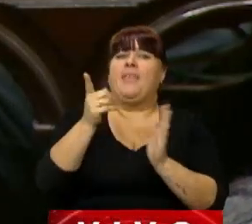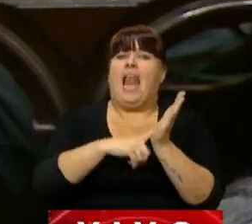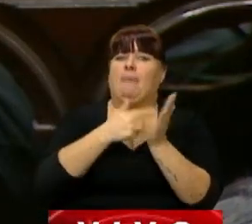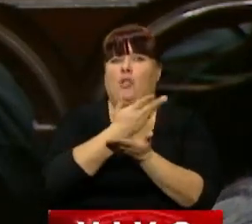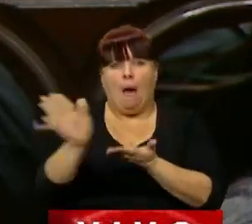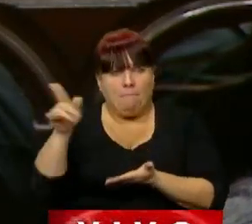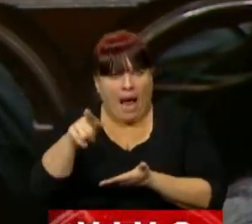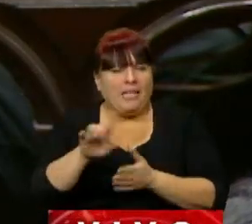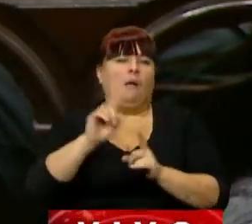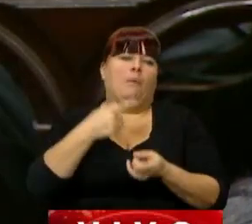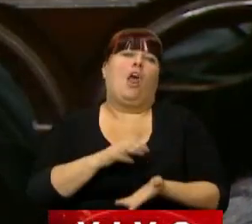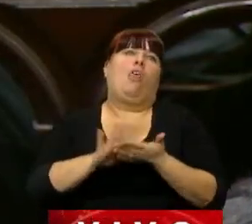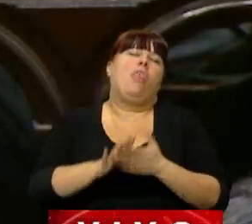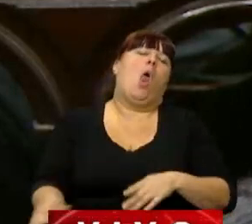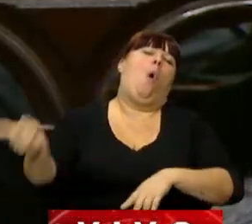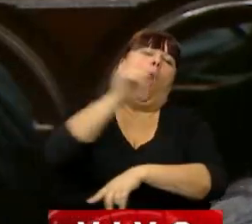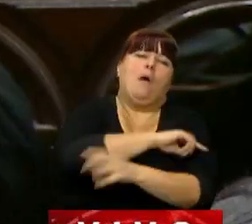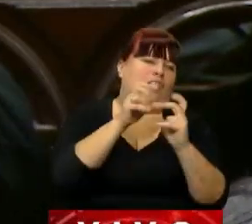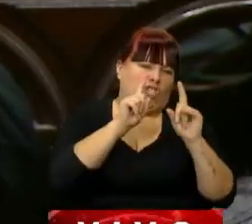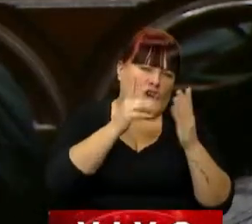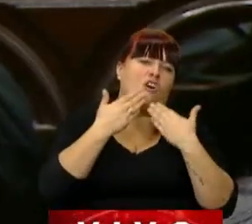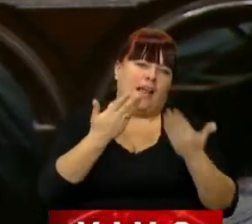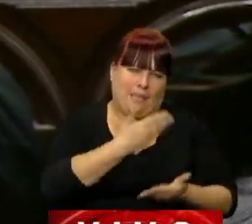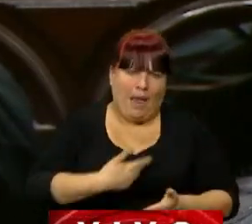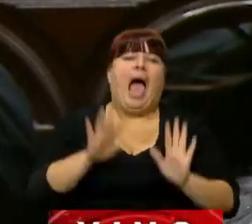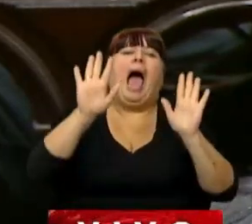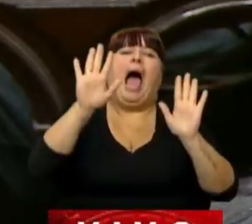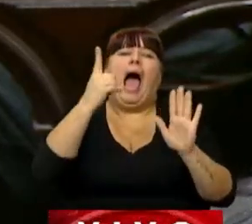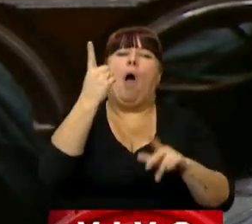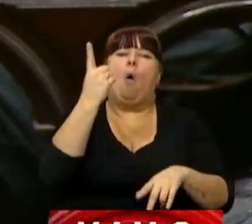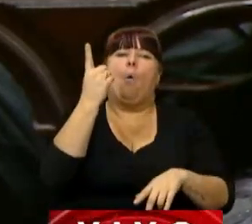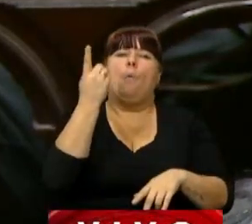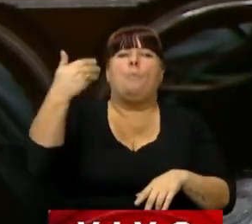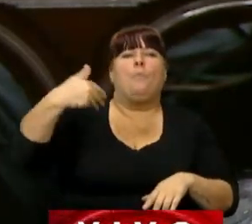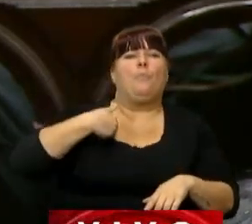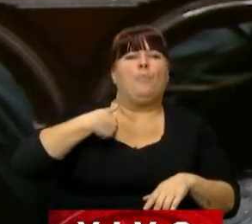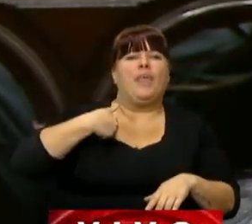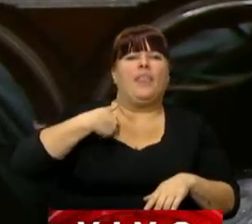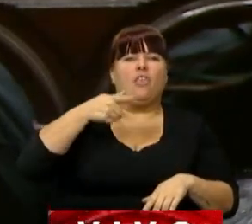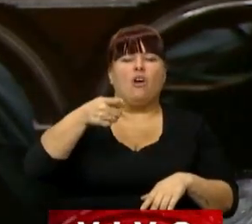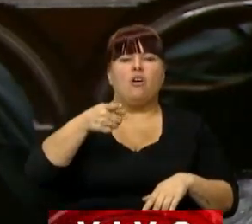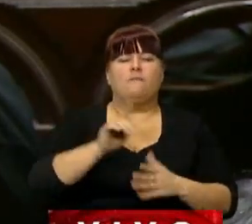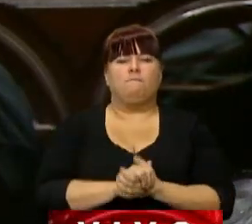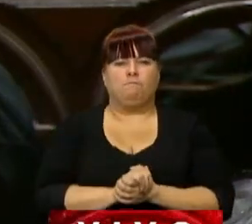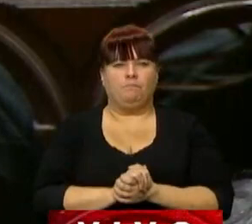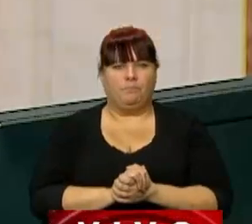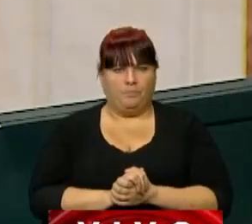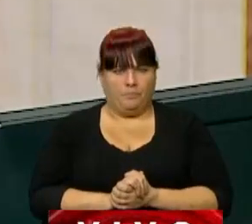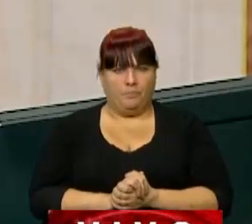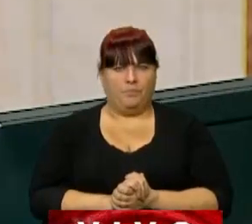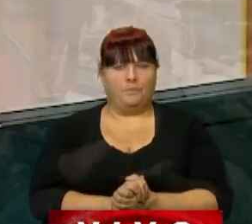apartamento de reglamento sin volver a empezar esta sesión. Gracias, presidente. Tengo un pedido de...